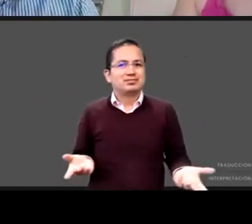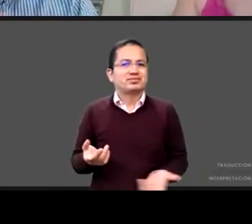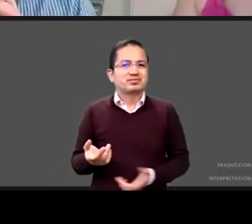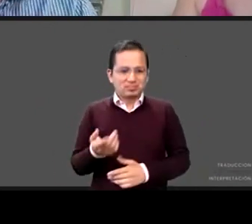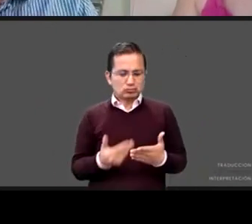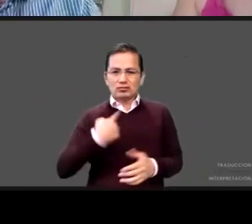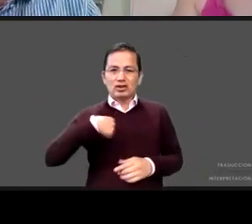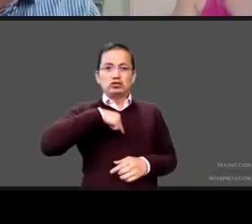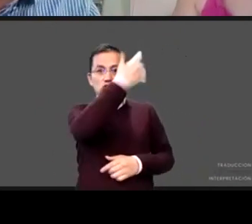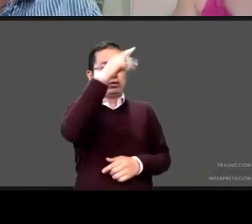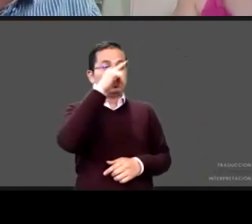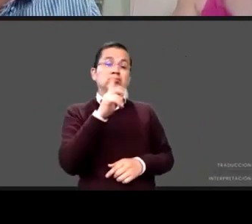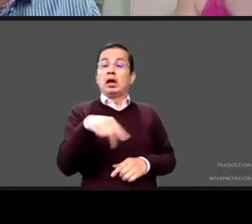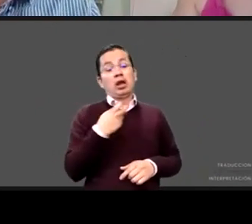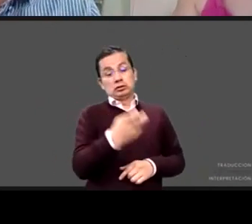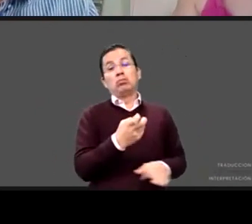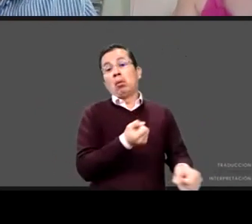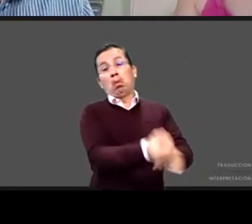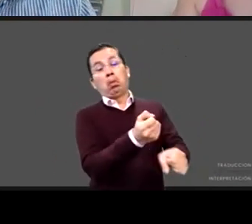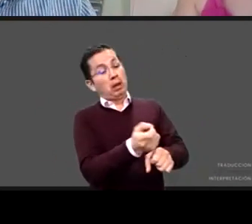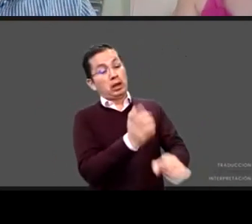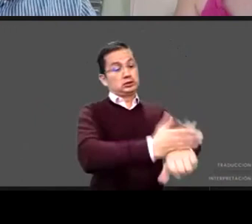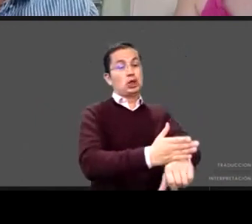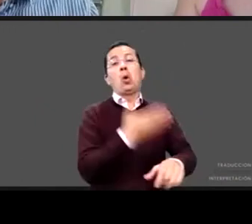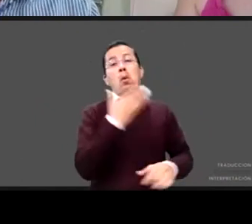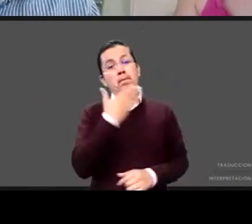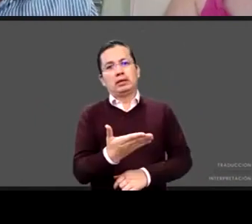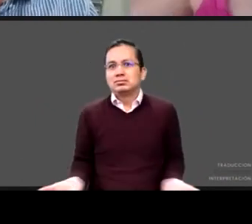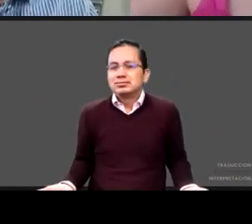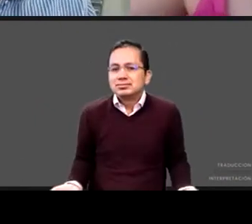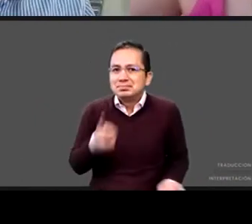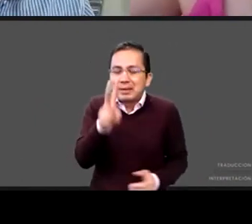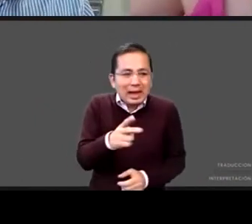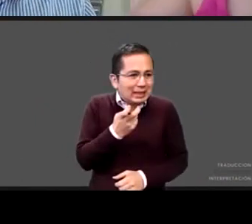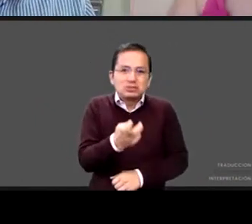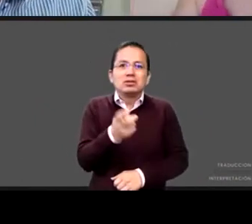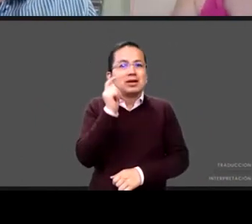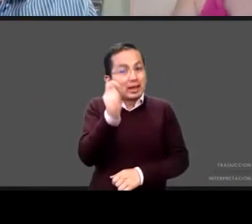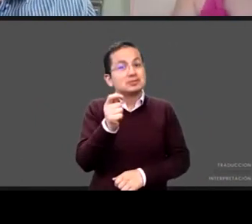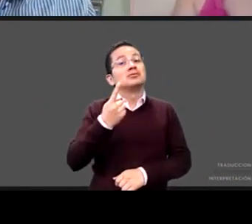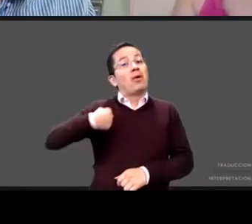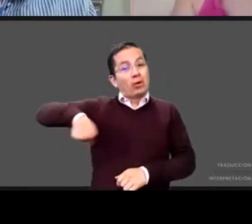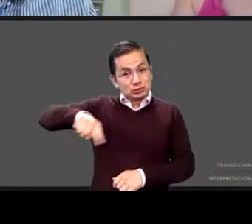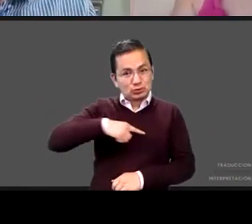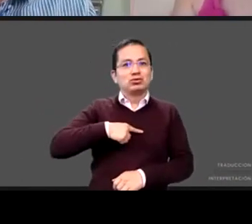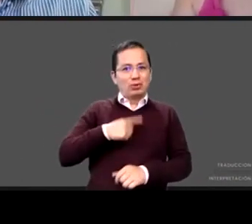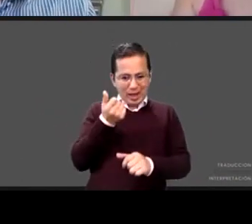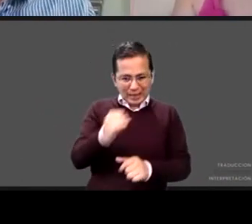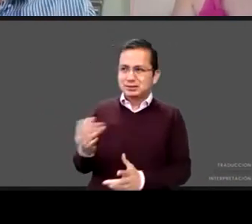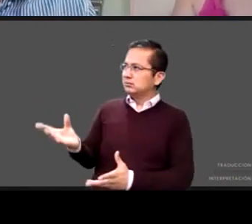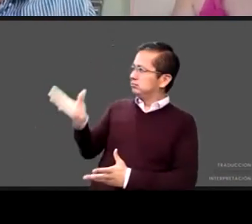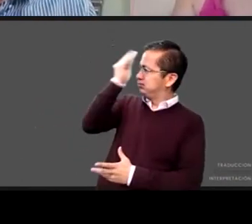un Estado lo prohíbe en su legislación local, la gente se opone. Tenemos que reconocer que esa es la evidencia más clara